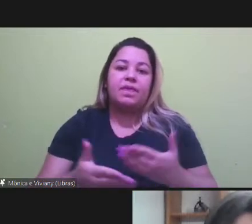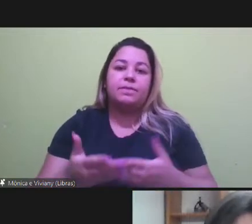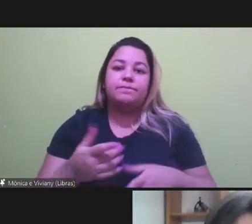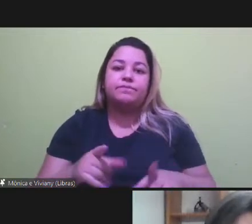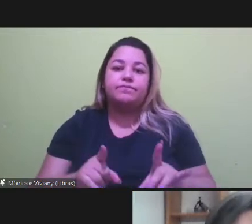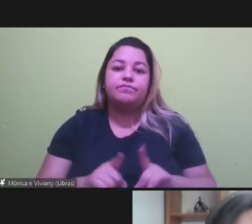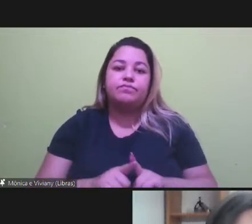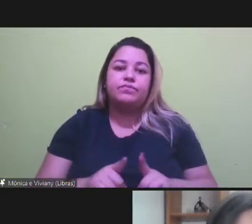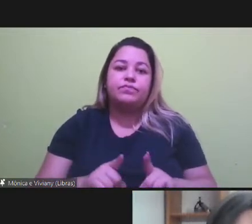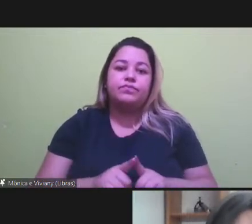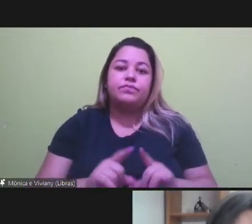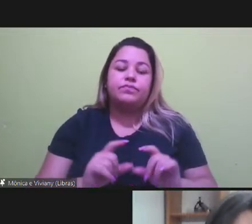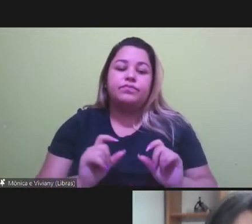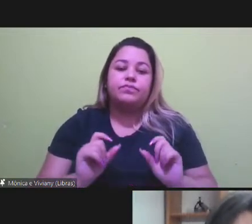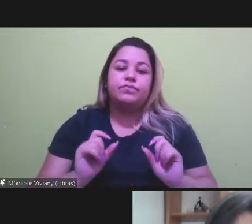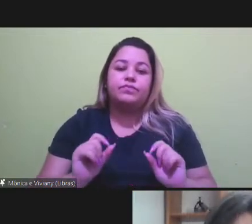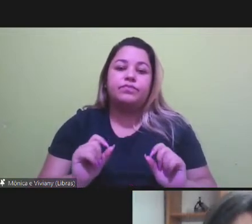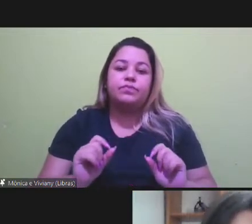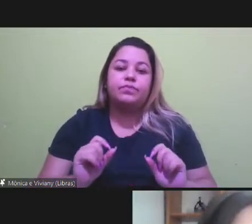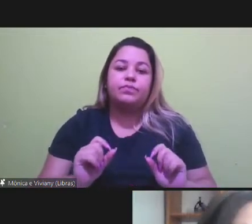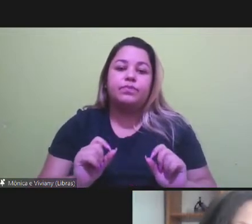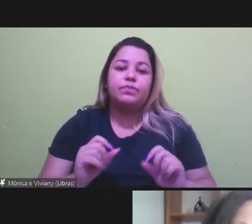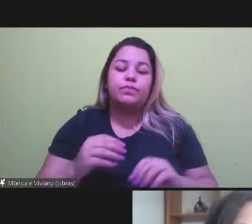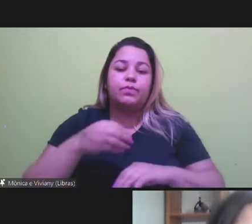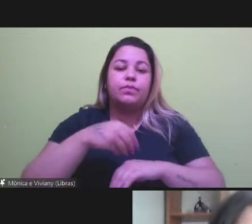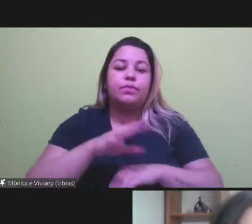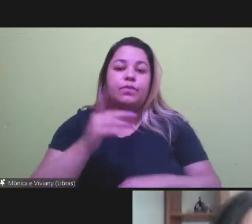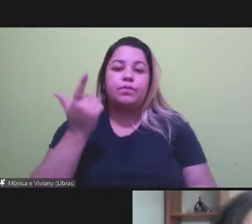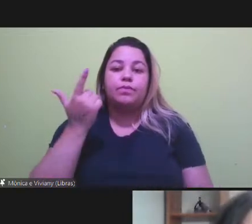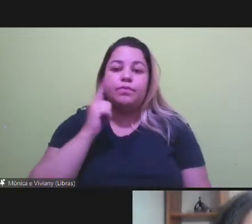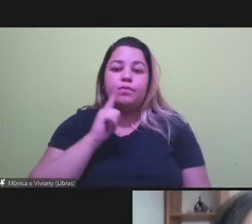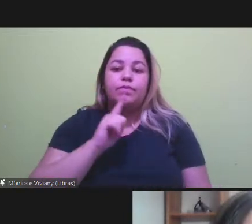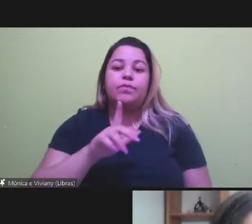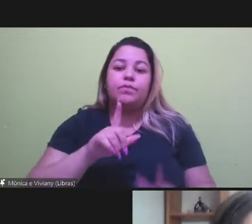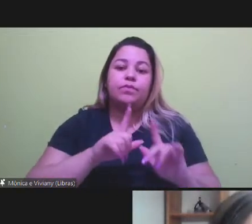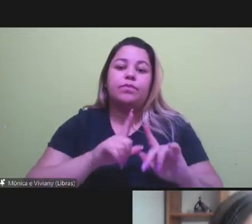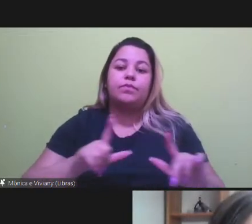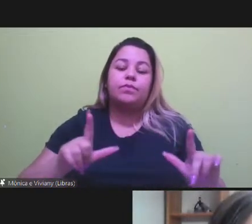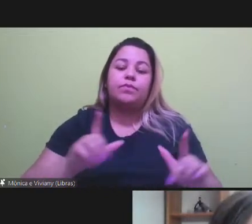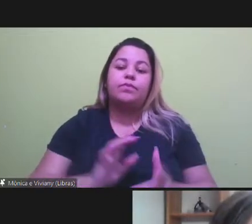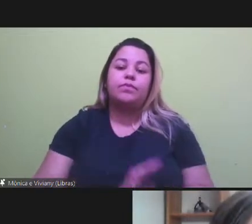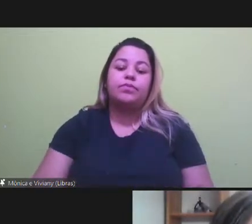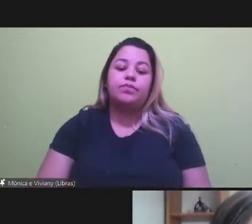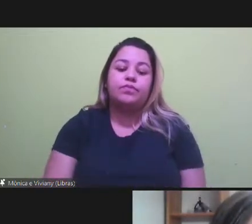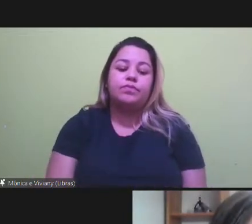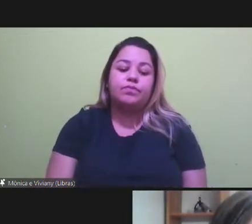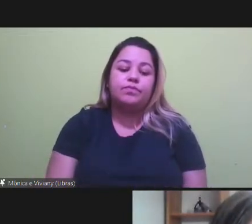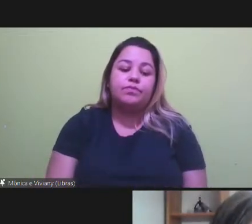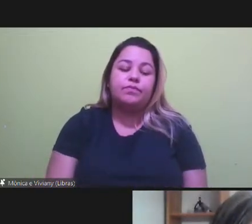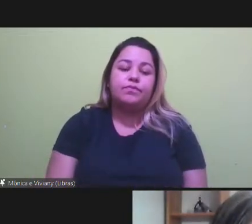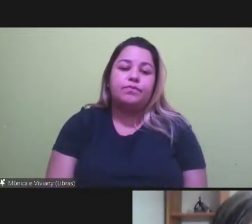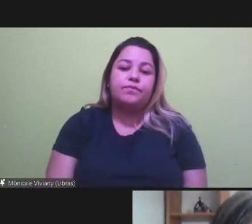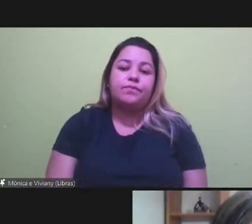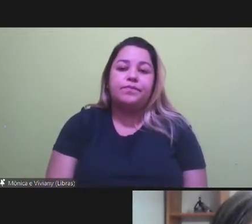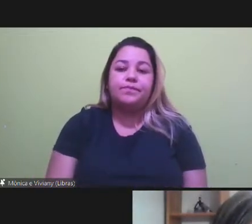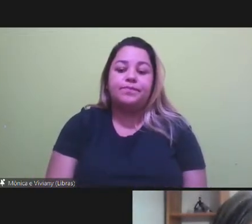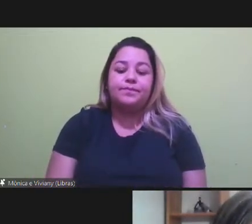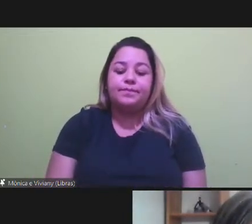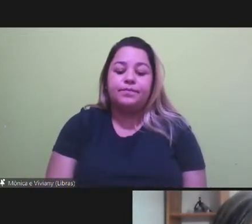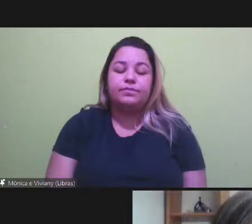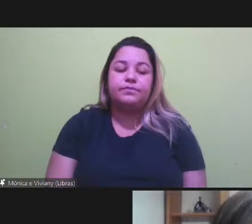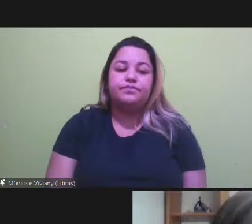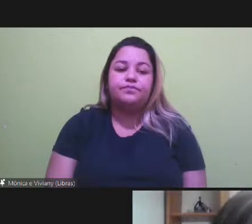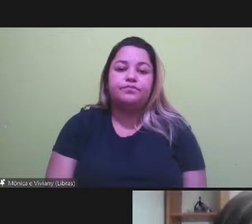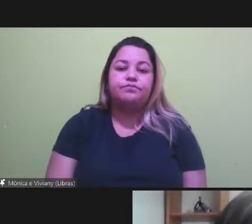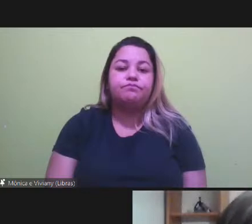screen. You have to share again, and after that you have to choose full screen. Dale a compartir pantalla y...